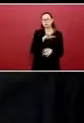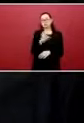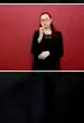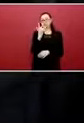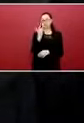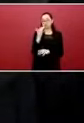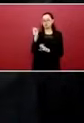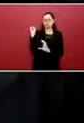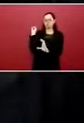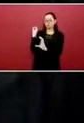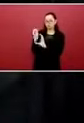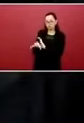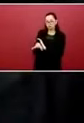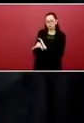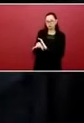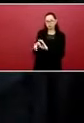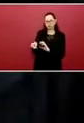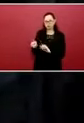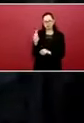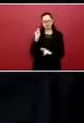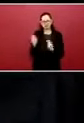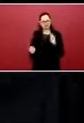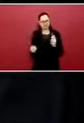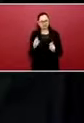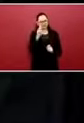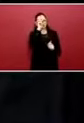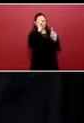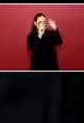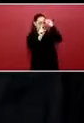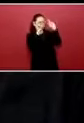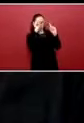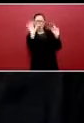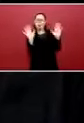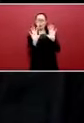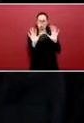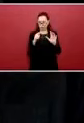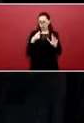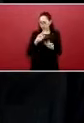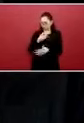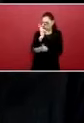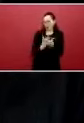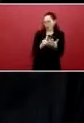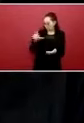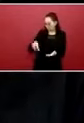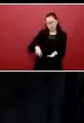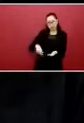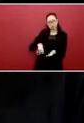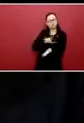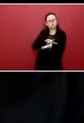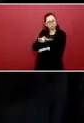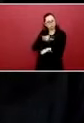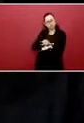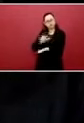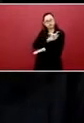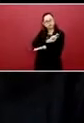2,550 pesos, se debe al programa, que sepan que ya está